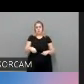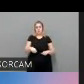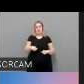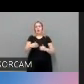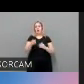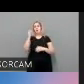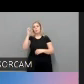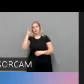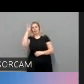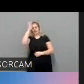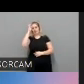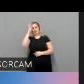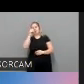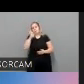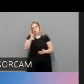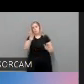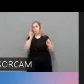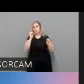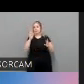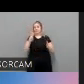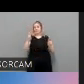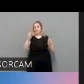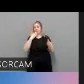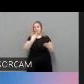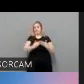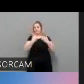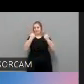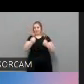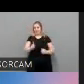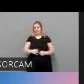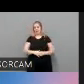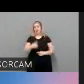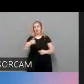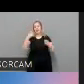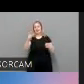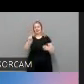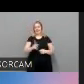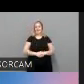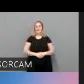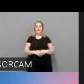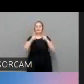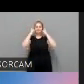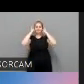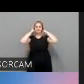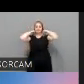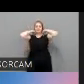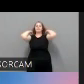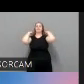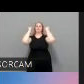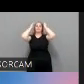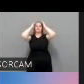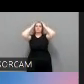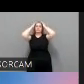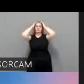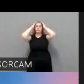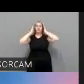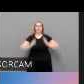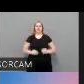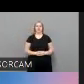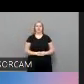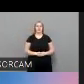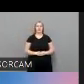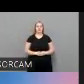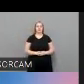poquito teórica, así que espero que no os aburra demasiado. Yo he intentado que no sea así. ¿Y qué mejor forma?